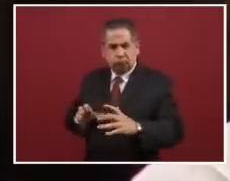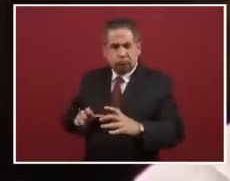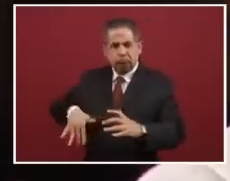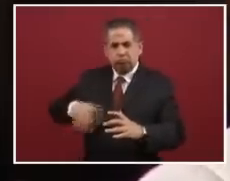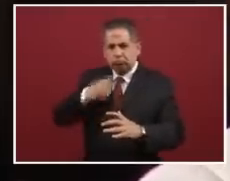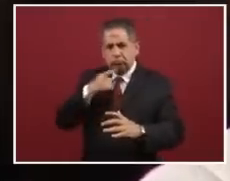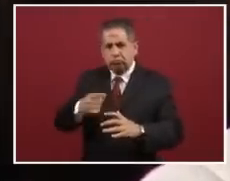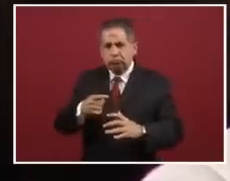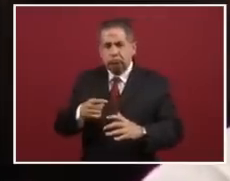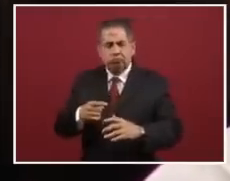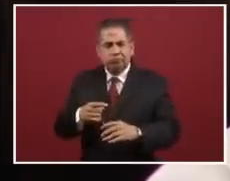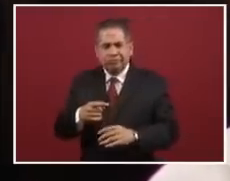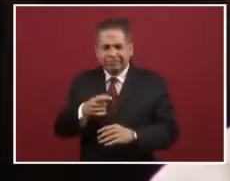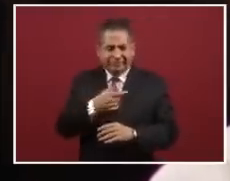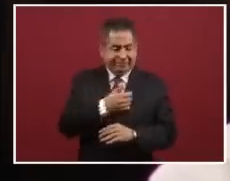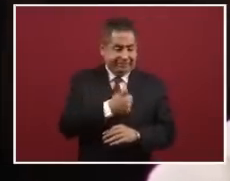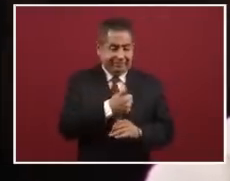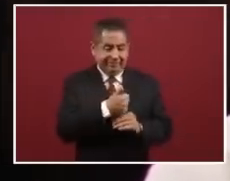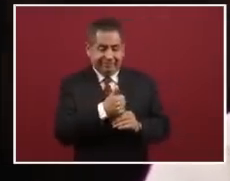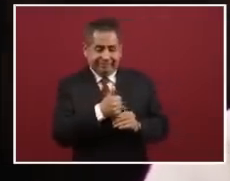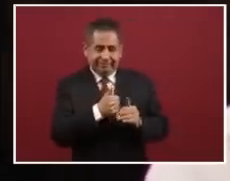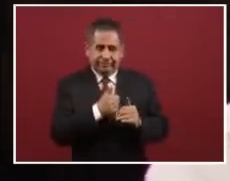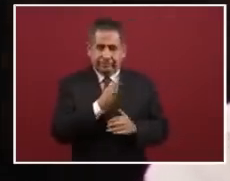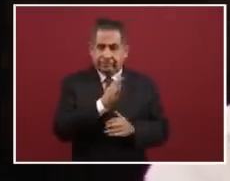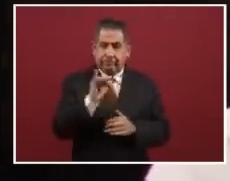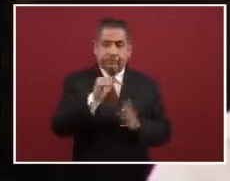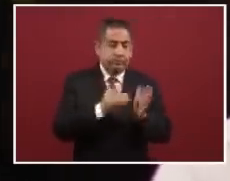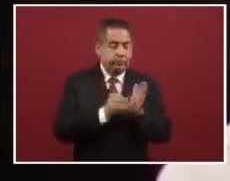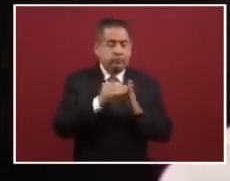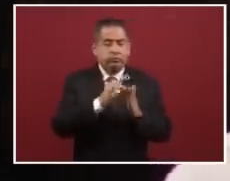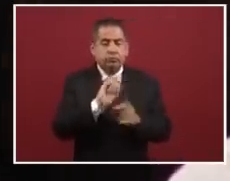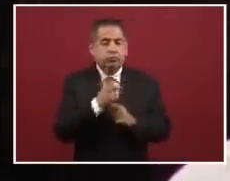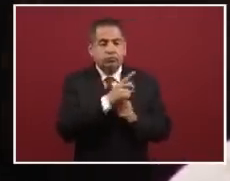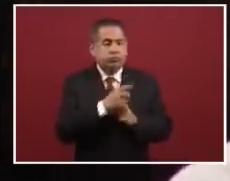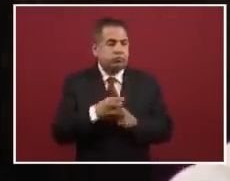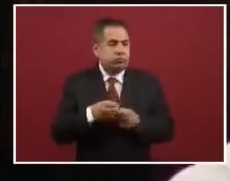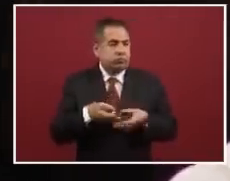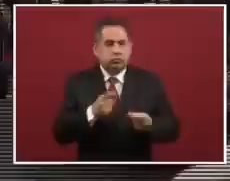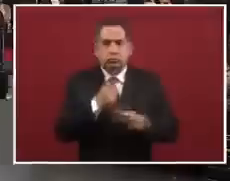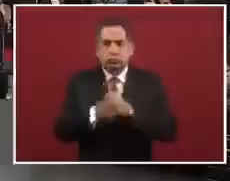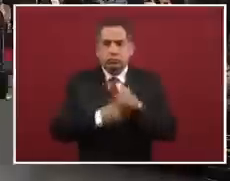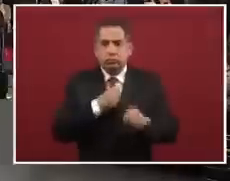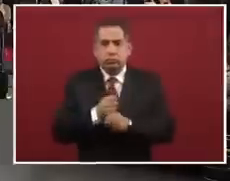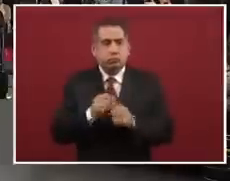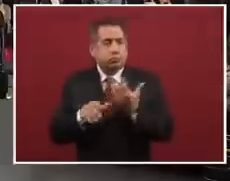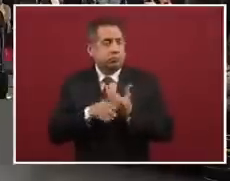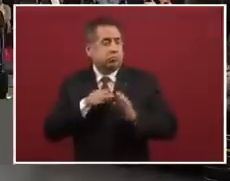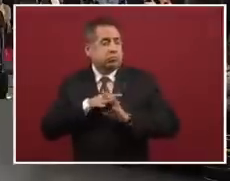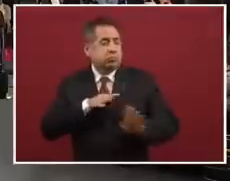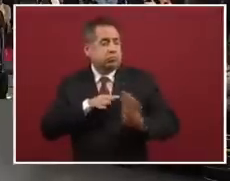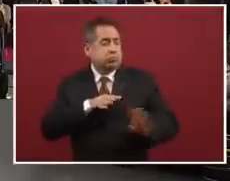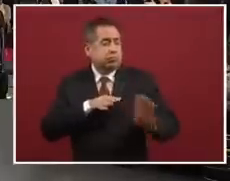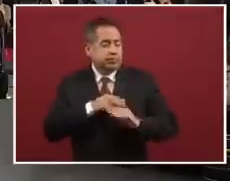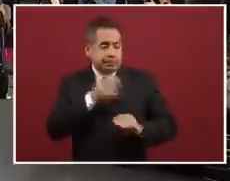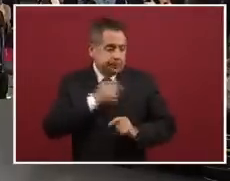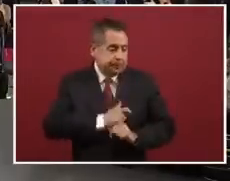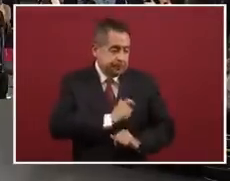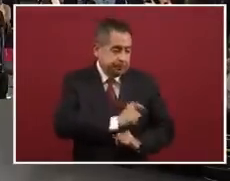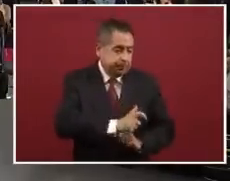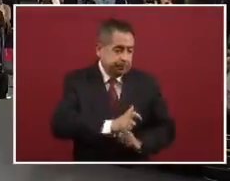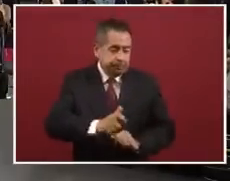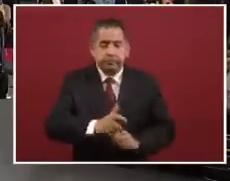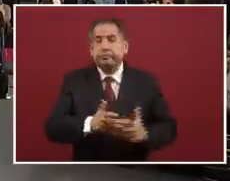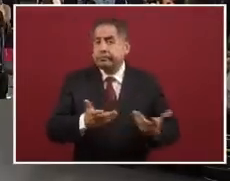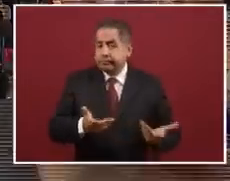este negocio de 6 billones de dólares al año, billones de dólares al año por el tráfico de personas? ¿Hasta dónde y cómo